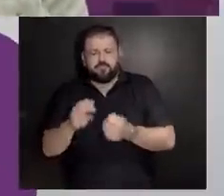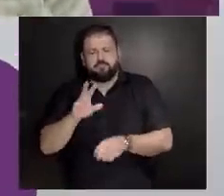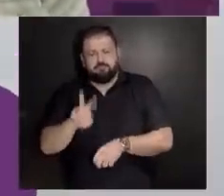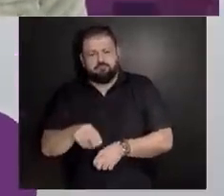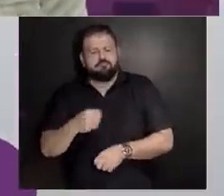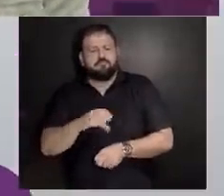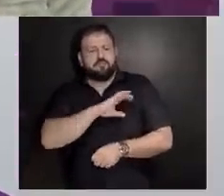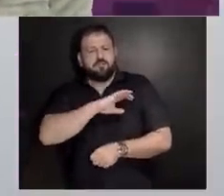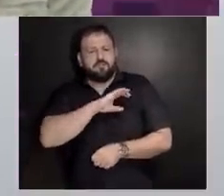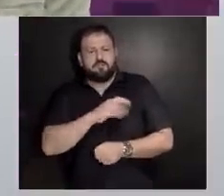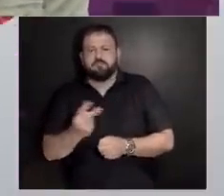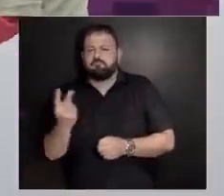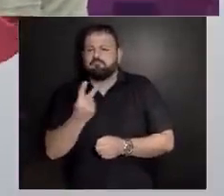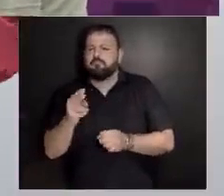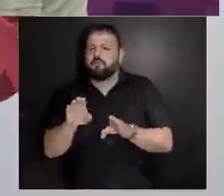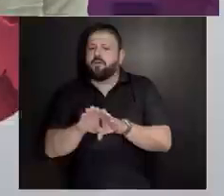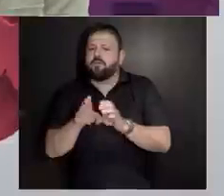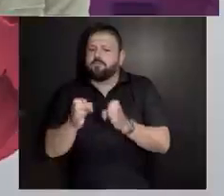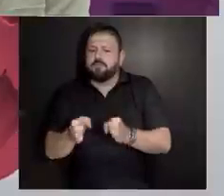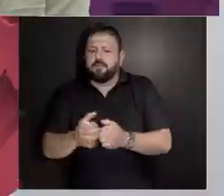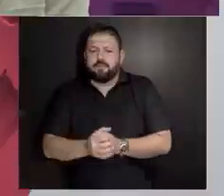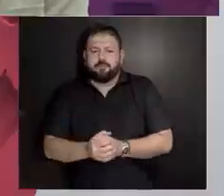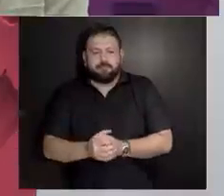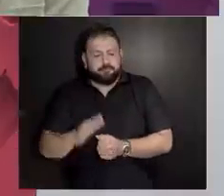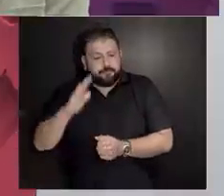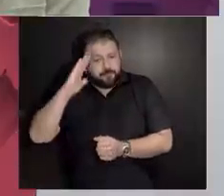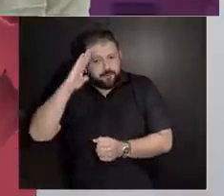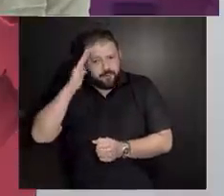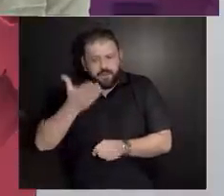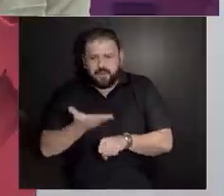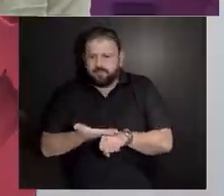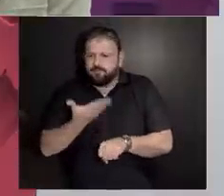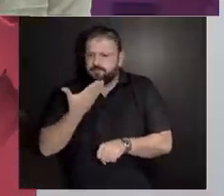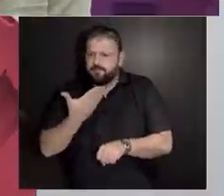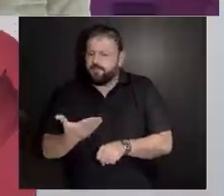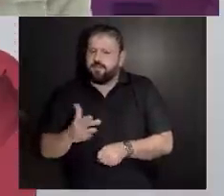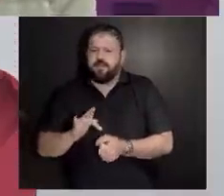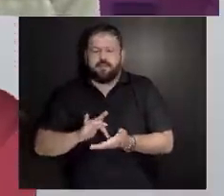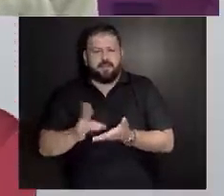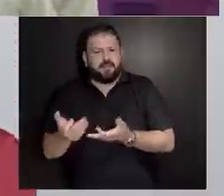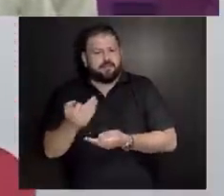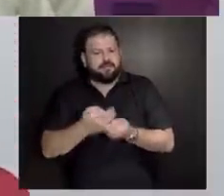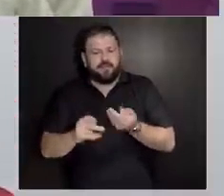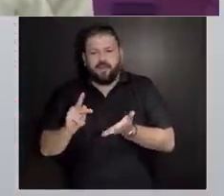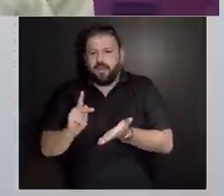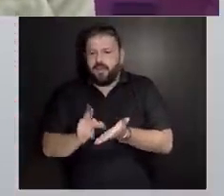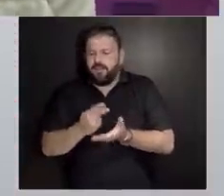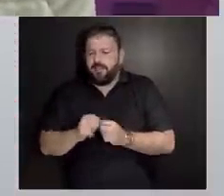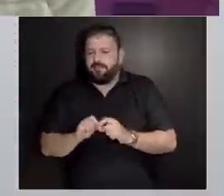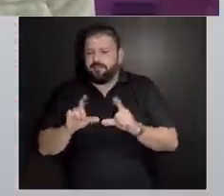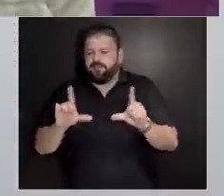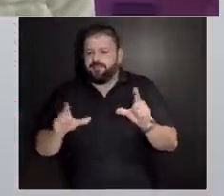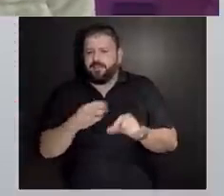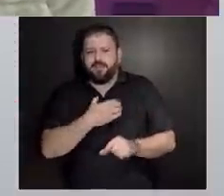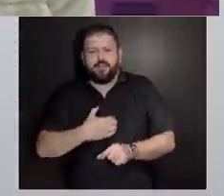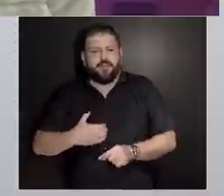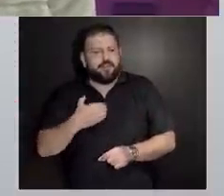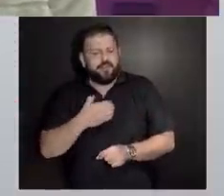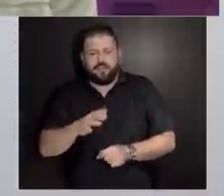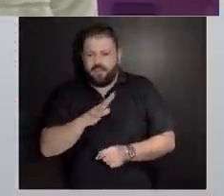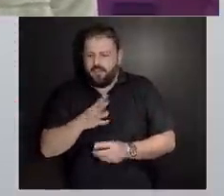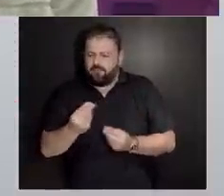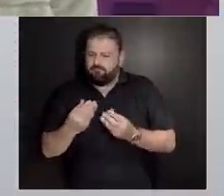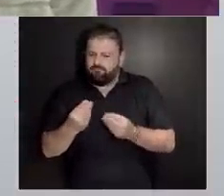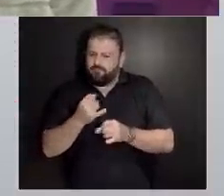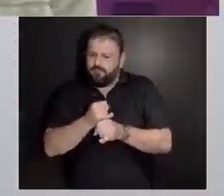cariño. Mafer y Fer, ¿cómo están? Hola, muy bien, muy contentos de estar nuevamente aquí en el programa y pues con muchísima información